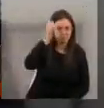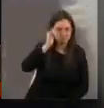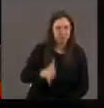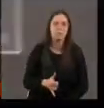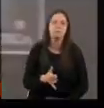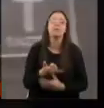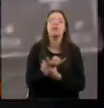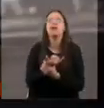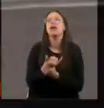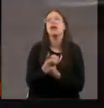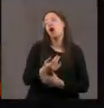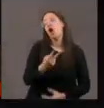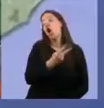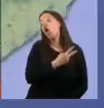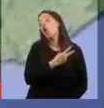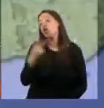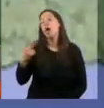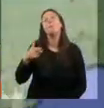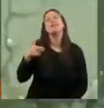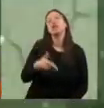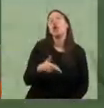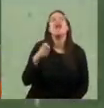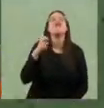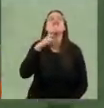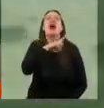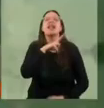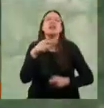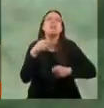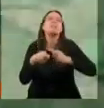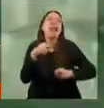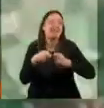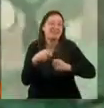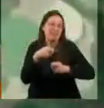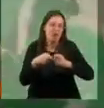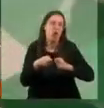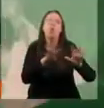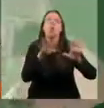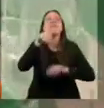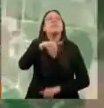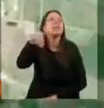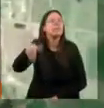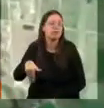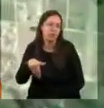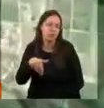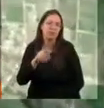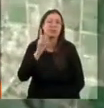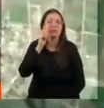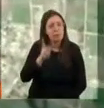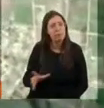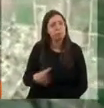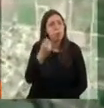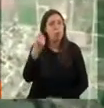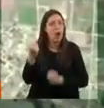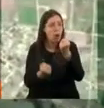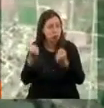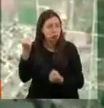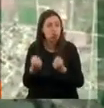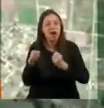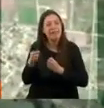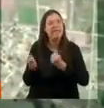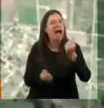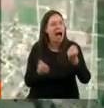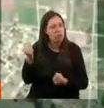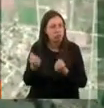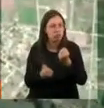2 réplicas plásticas de pistolas tipo 9 milímetros, un auto que era utilizado en estas maniobras por